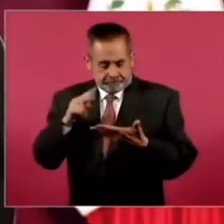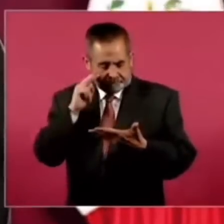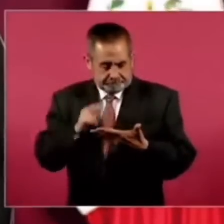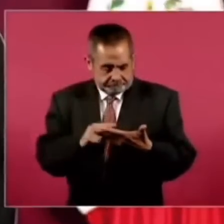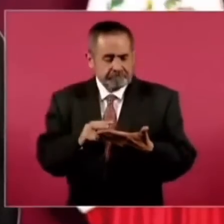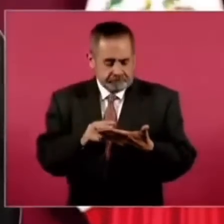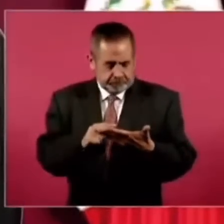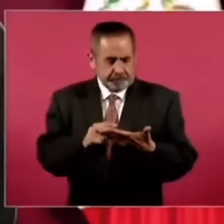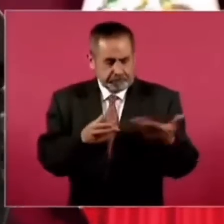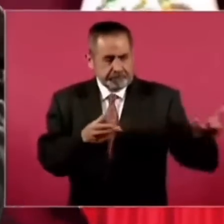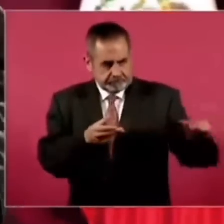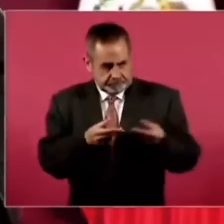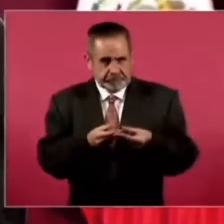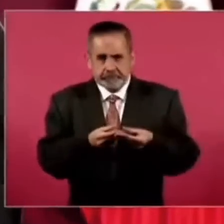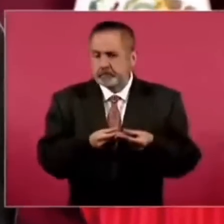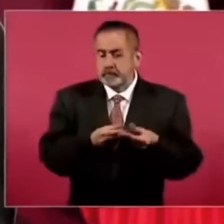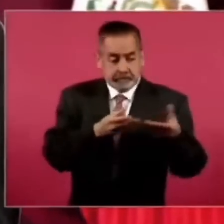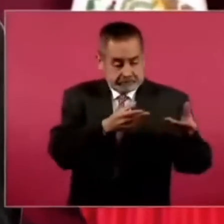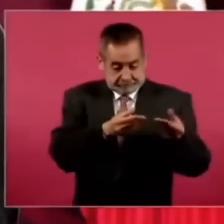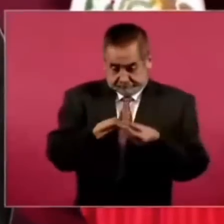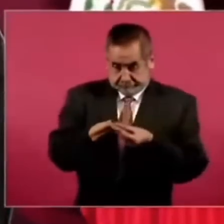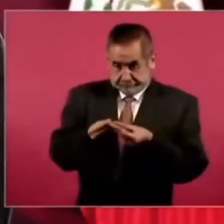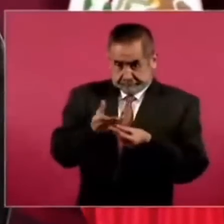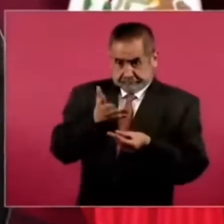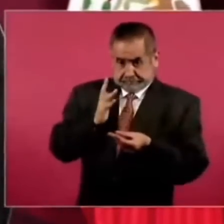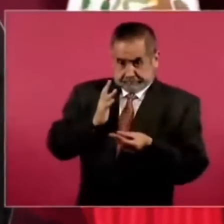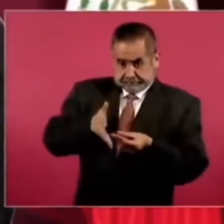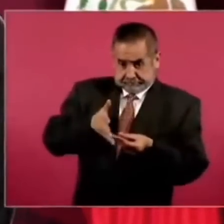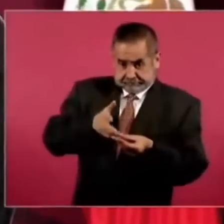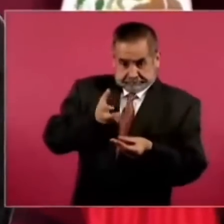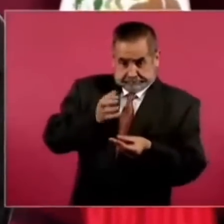envía el presupuesto completo,